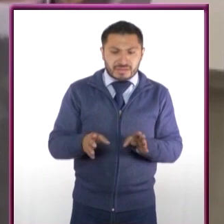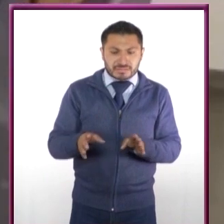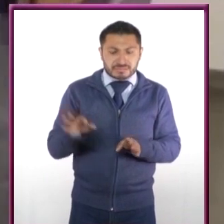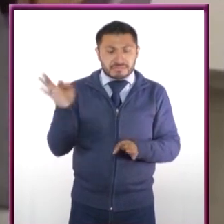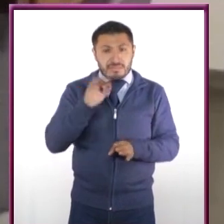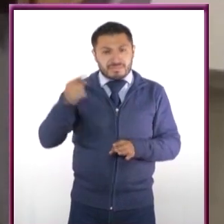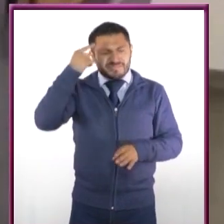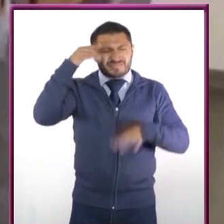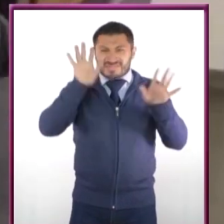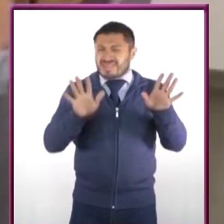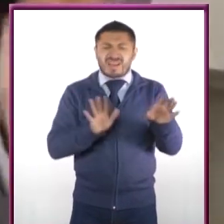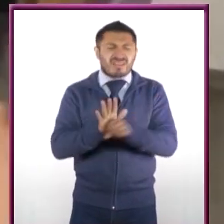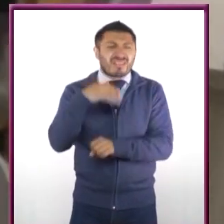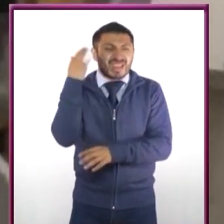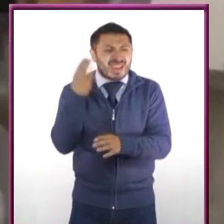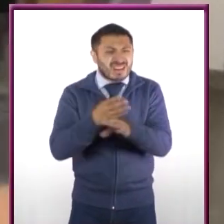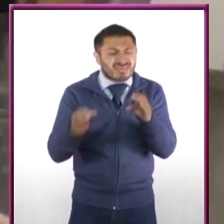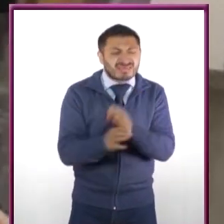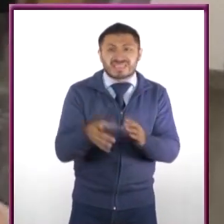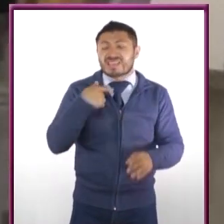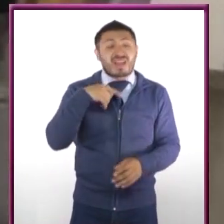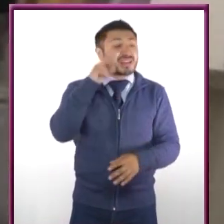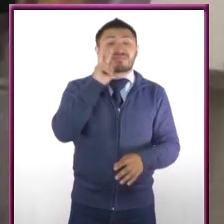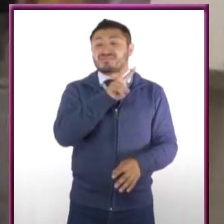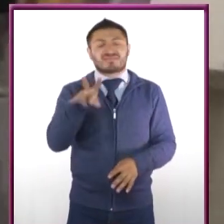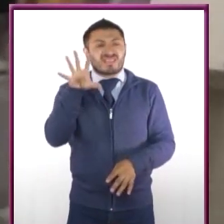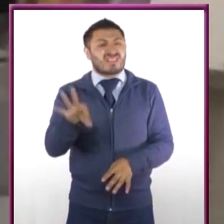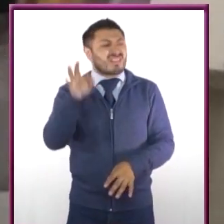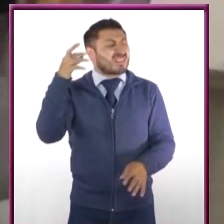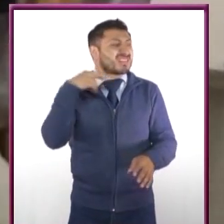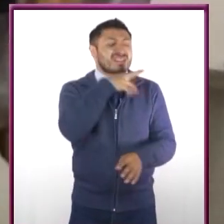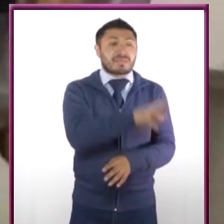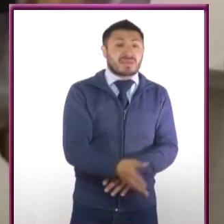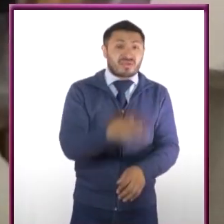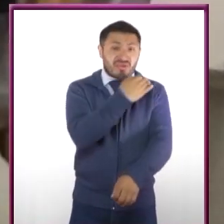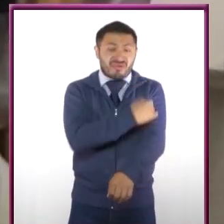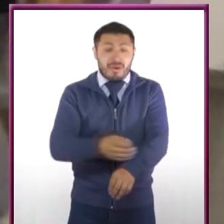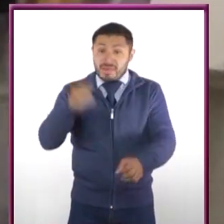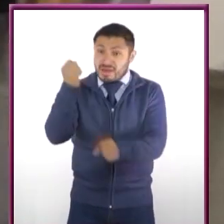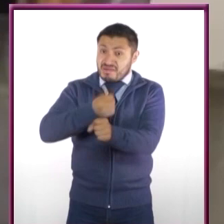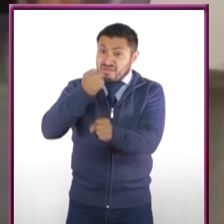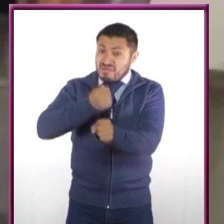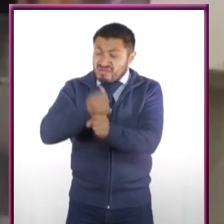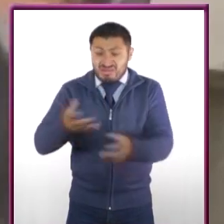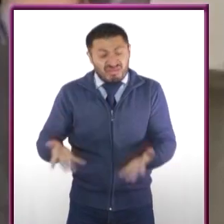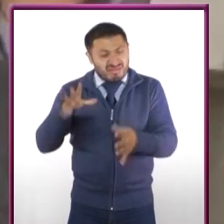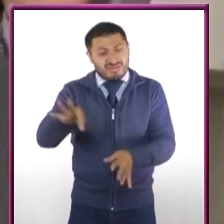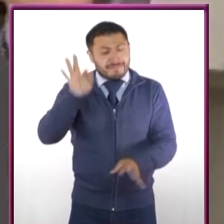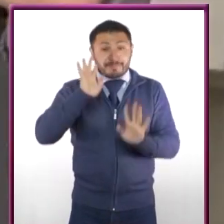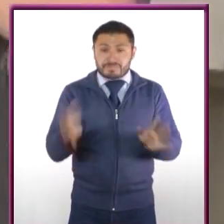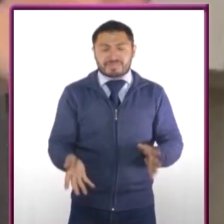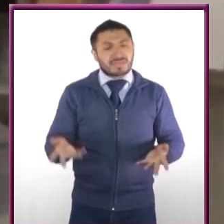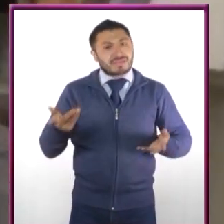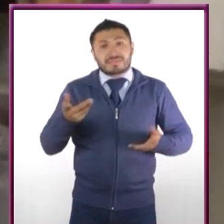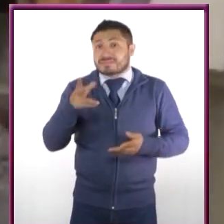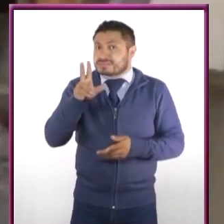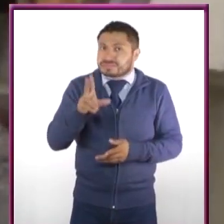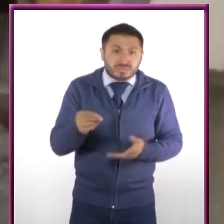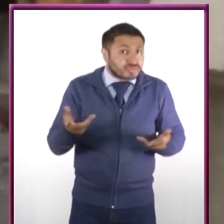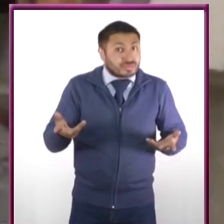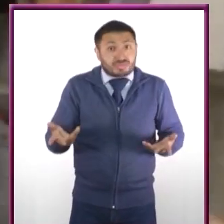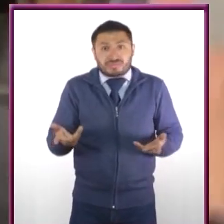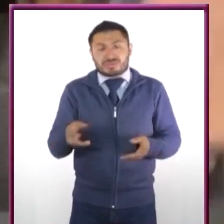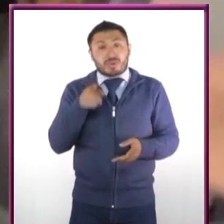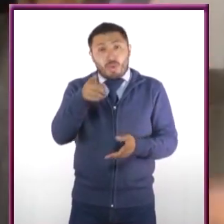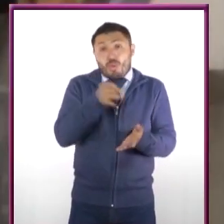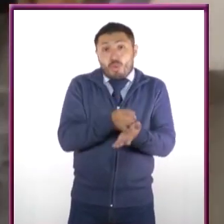tal vez dices, bueno, a ver, ya lo que sea, y escoges lo primero, o lo que te empujó la familia a escoger, o lo primero que viste, ¿no?